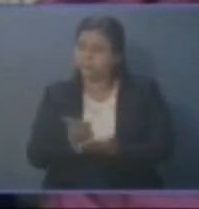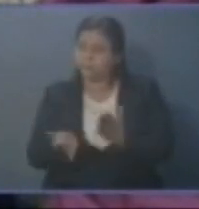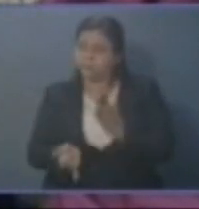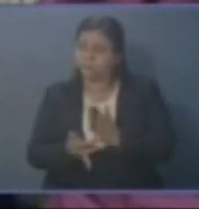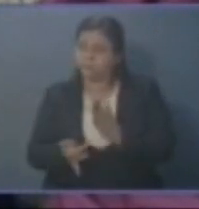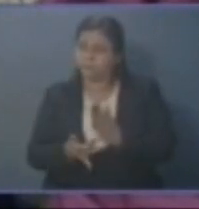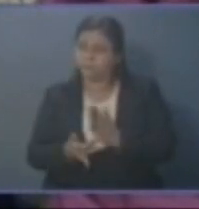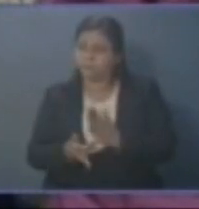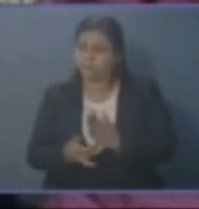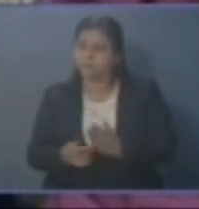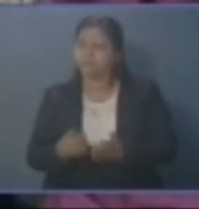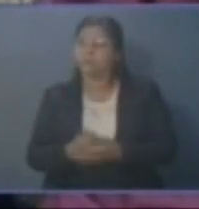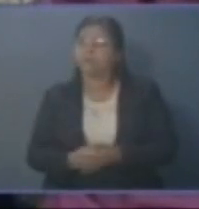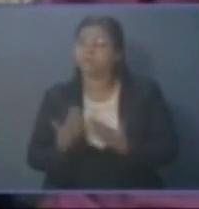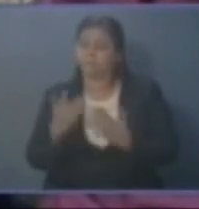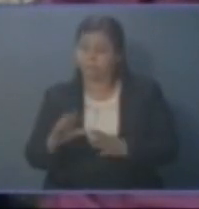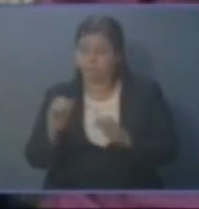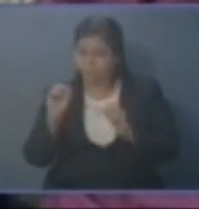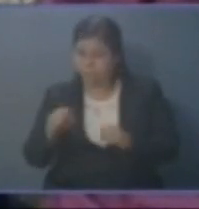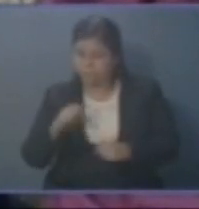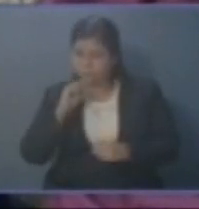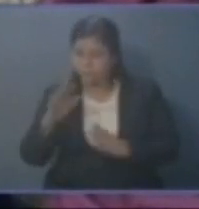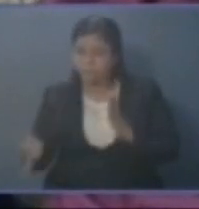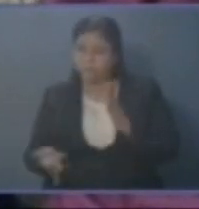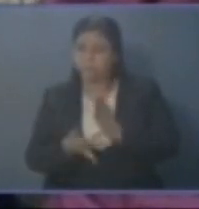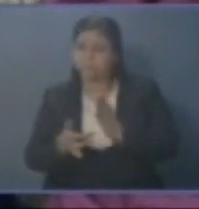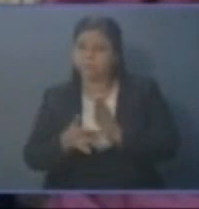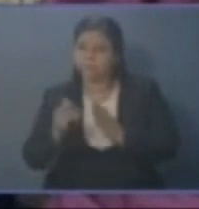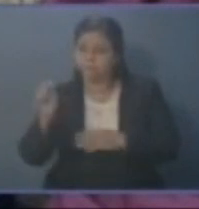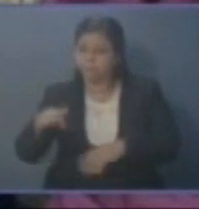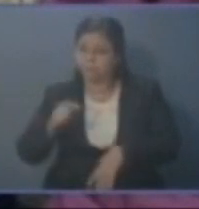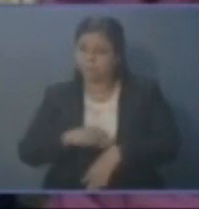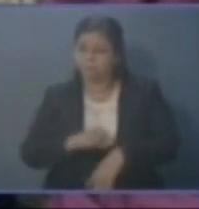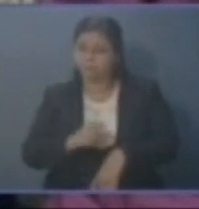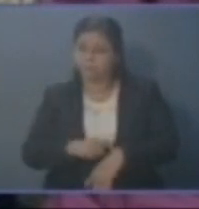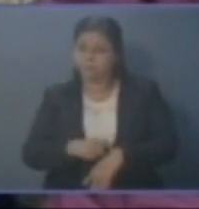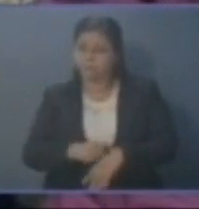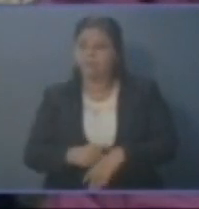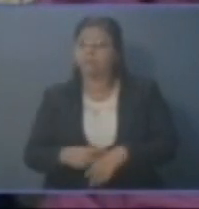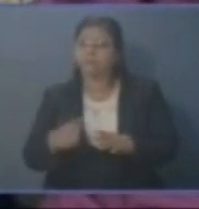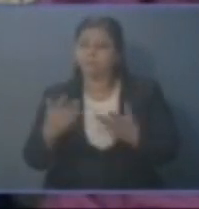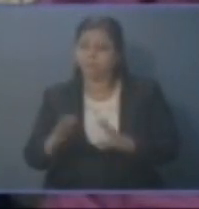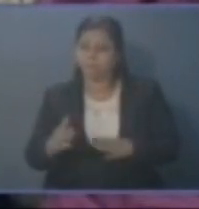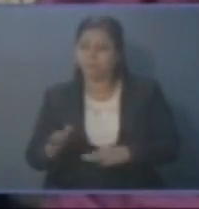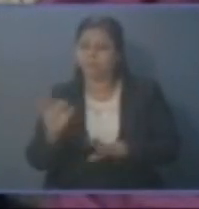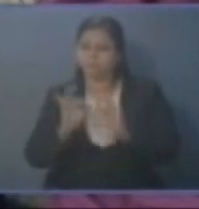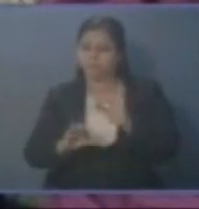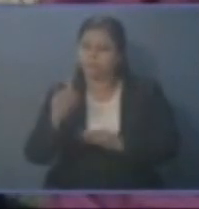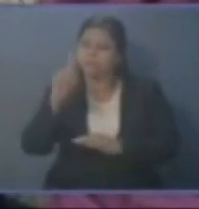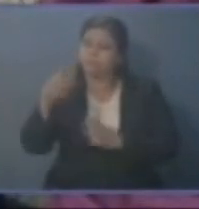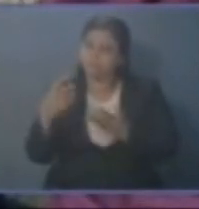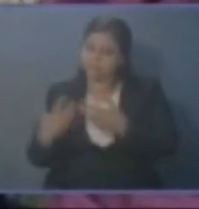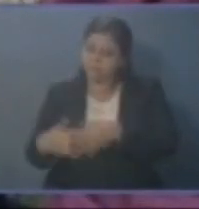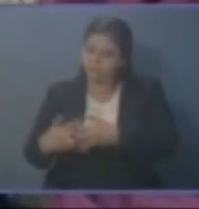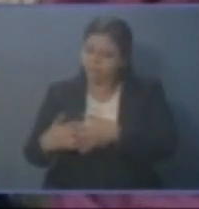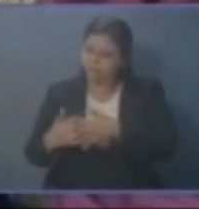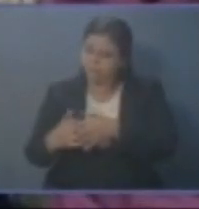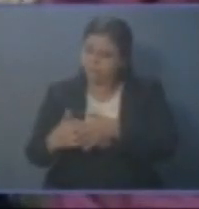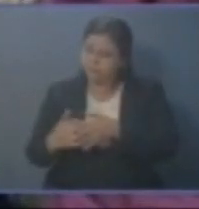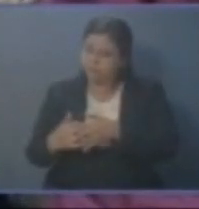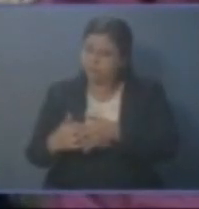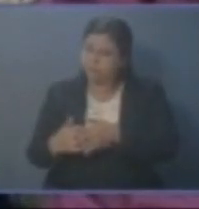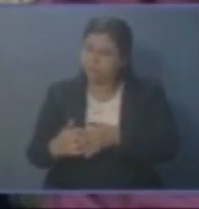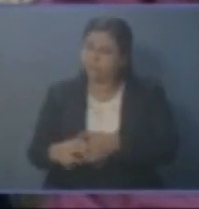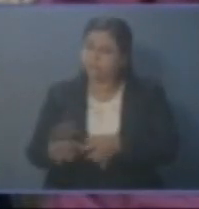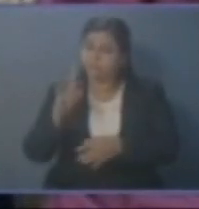técnica en donde hay tecnología actual, en virtud de la cual una máquina